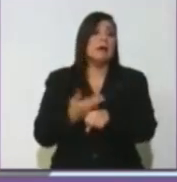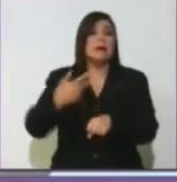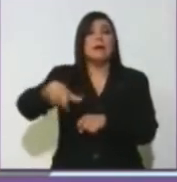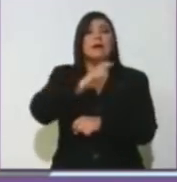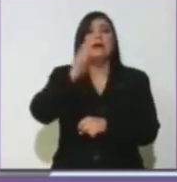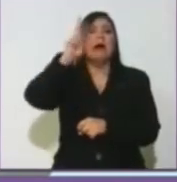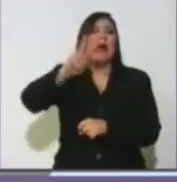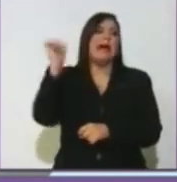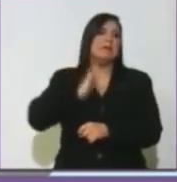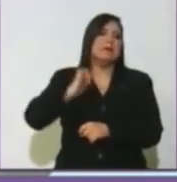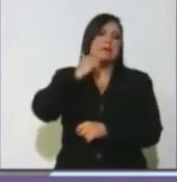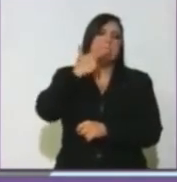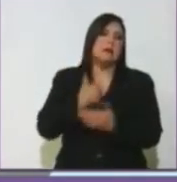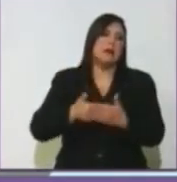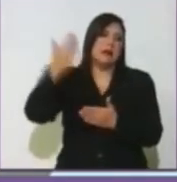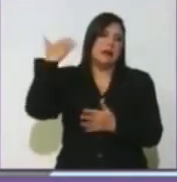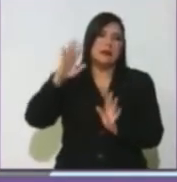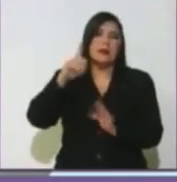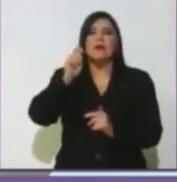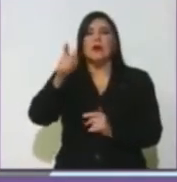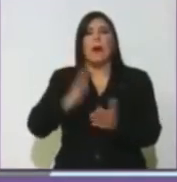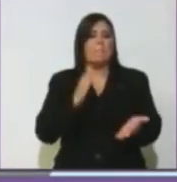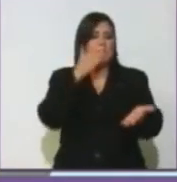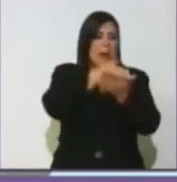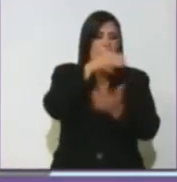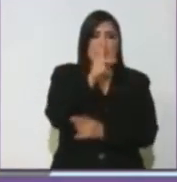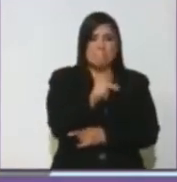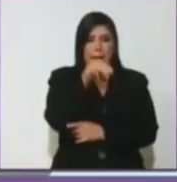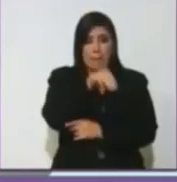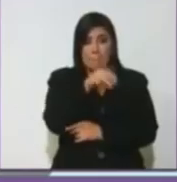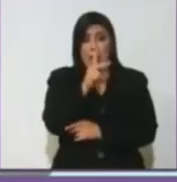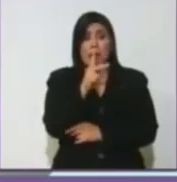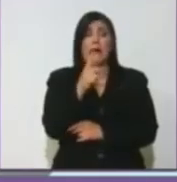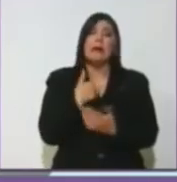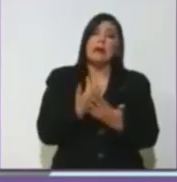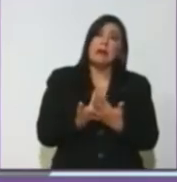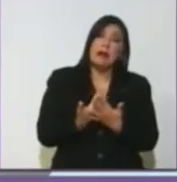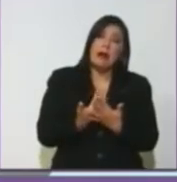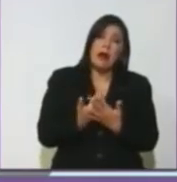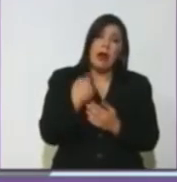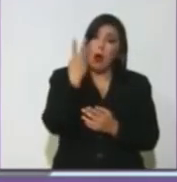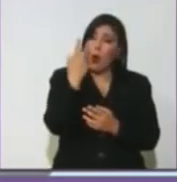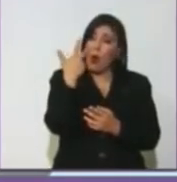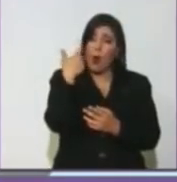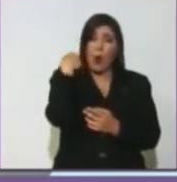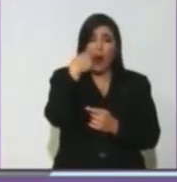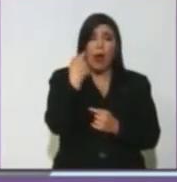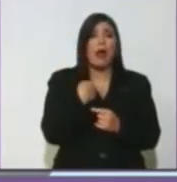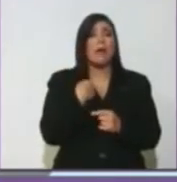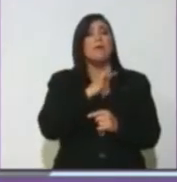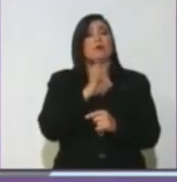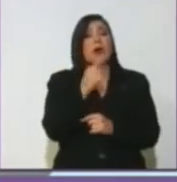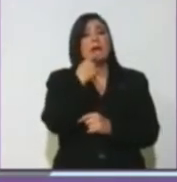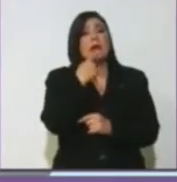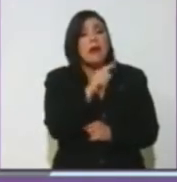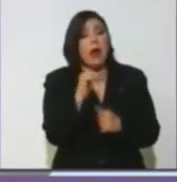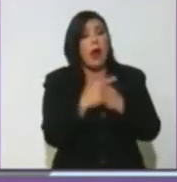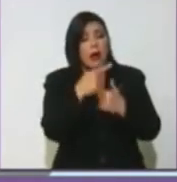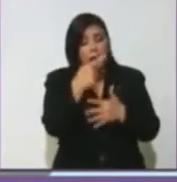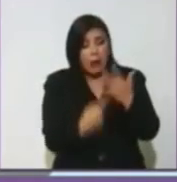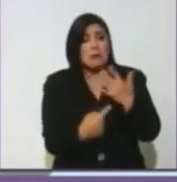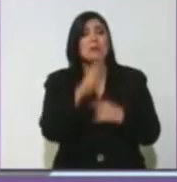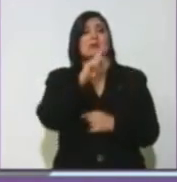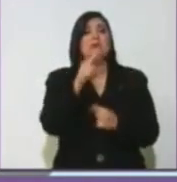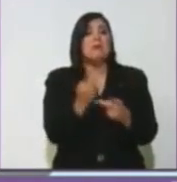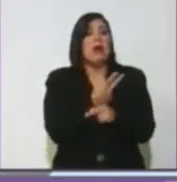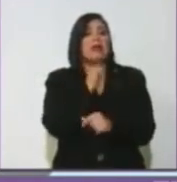arcaica tú lo sabes vas al ministerio público y tardas 8 horas en poder poner una denuncia y nunca pasa absolutamente